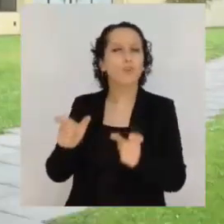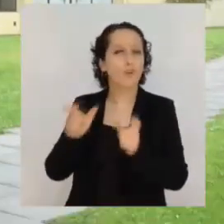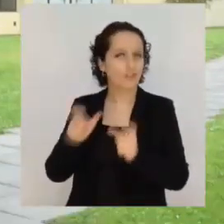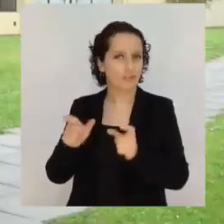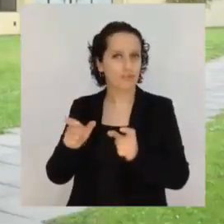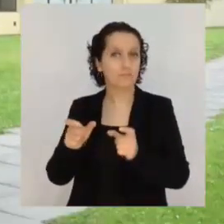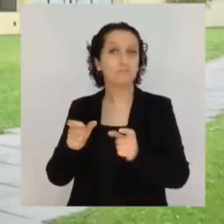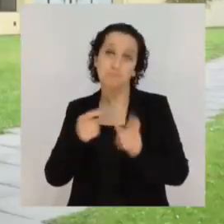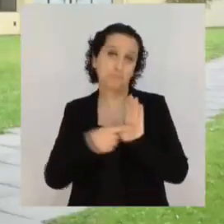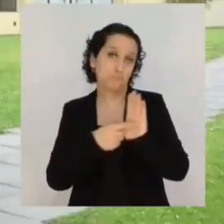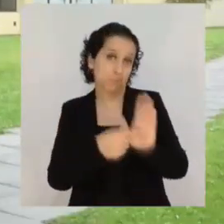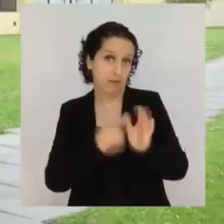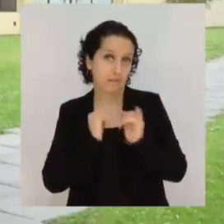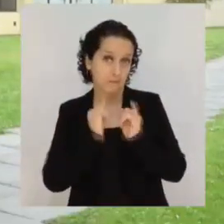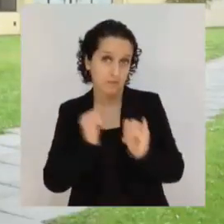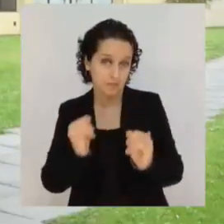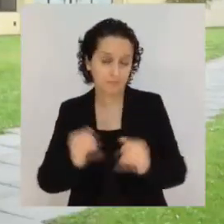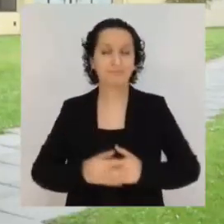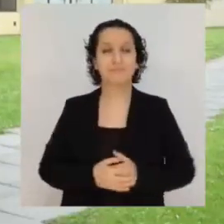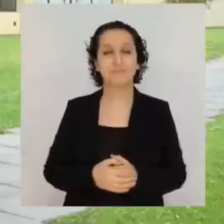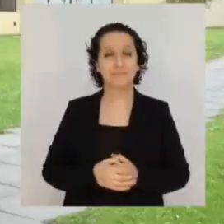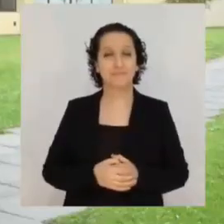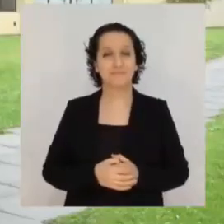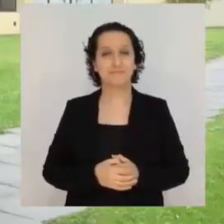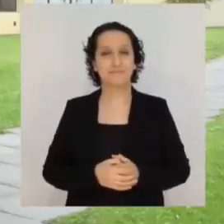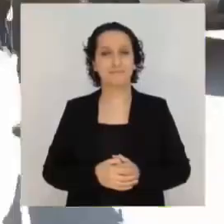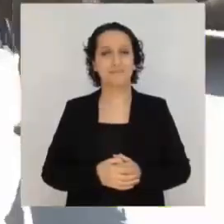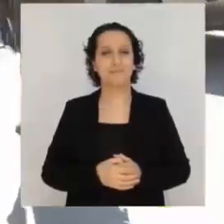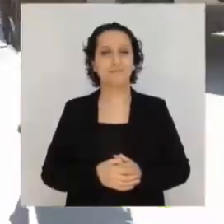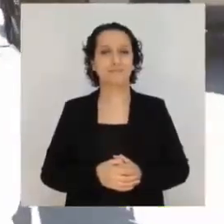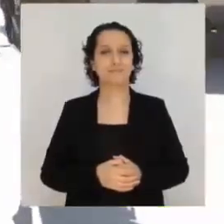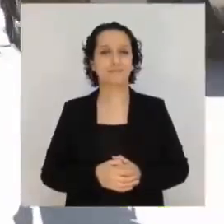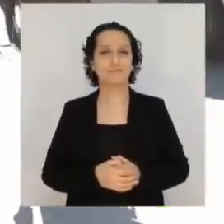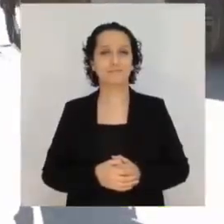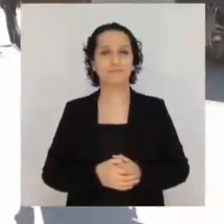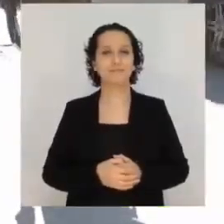estas fiscalizaciones se las podemos ver en la siguiente nota.